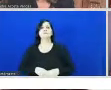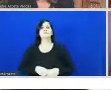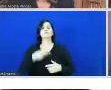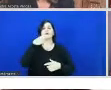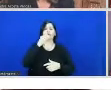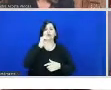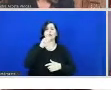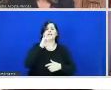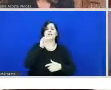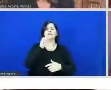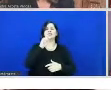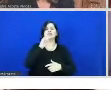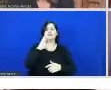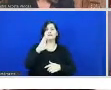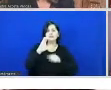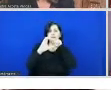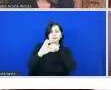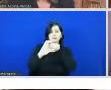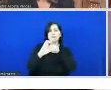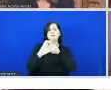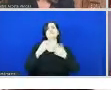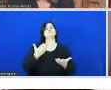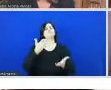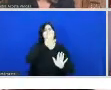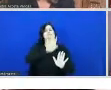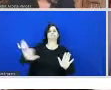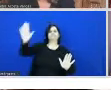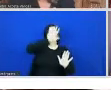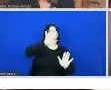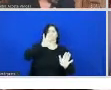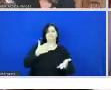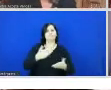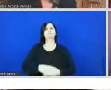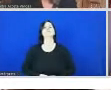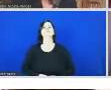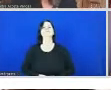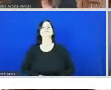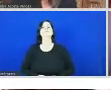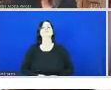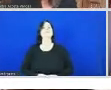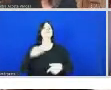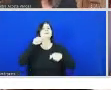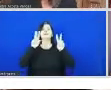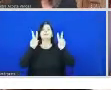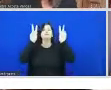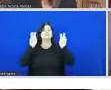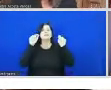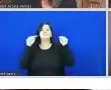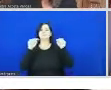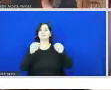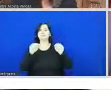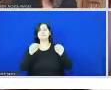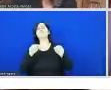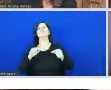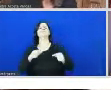enfrentamiento COVID solo como un tema de salud, sino como un tema que tiene que ver con soberanía alimentaria, tiene que